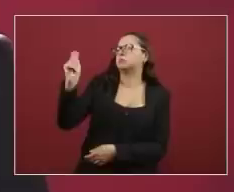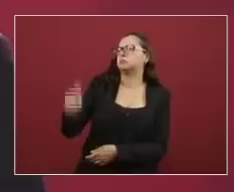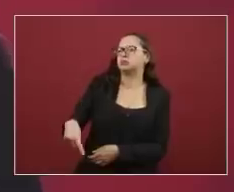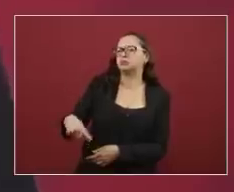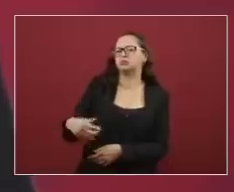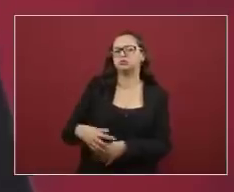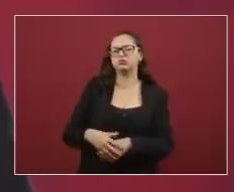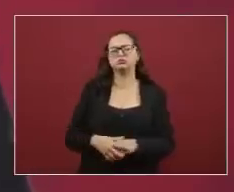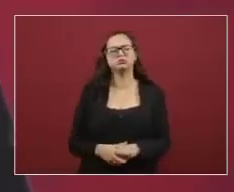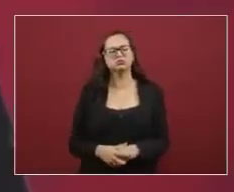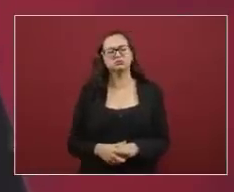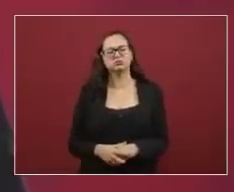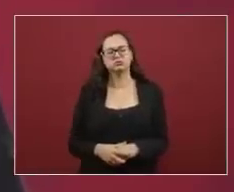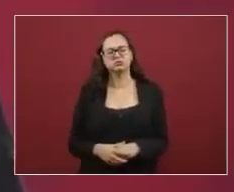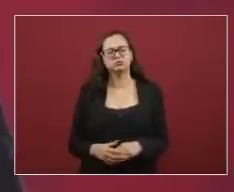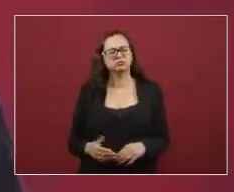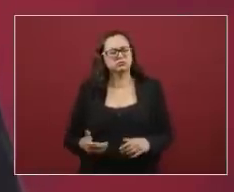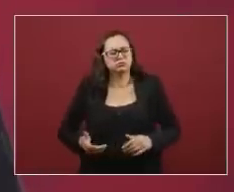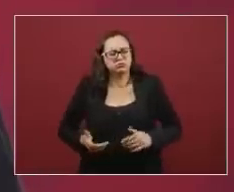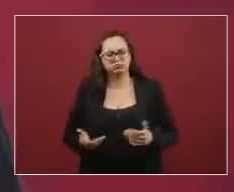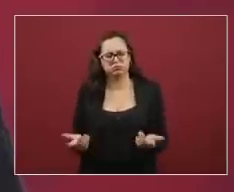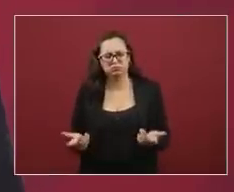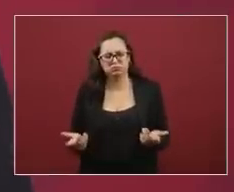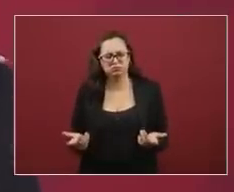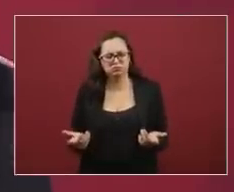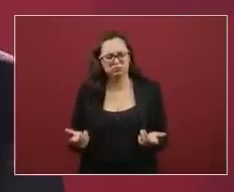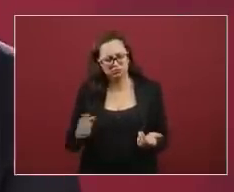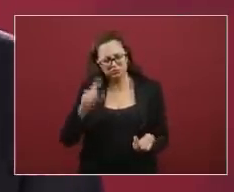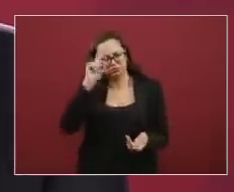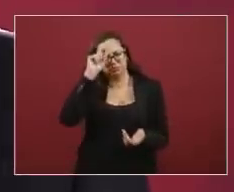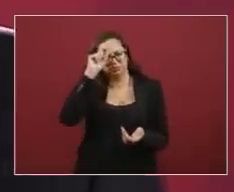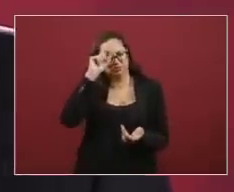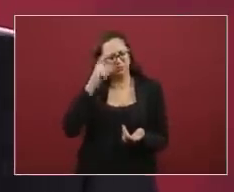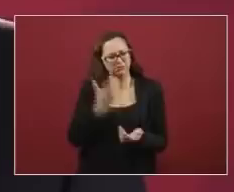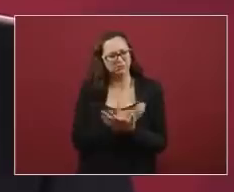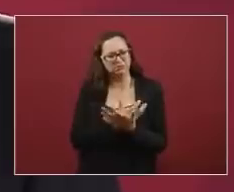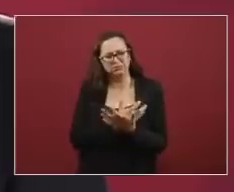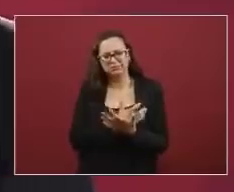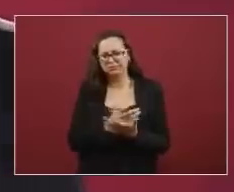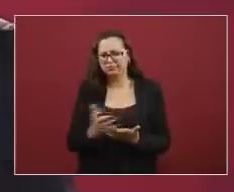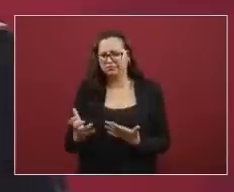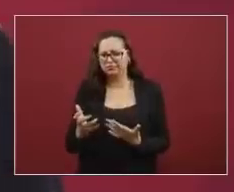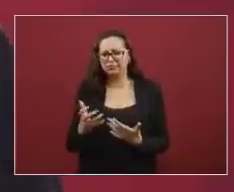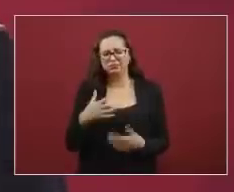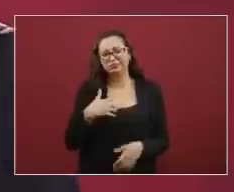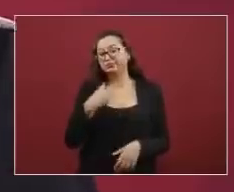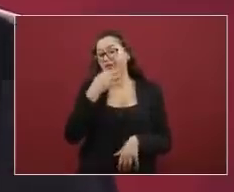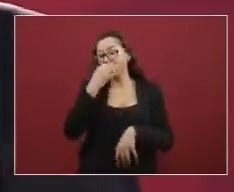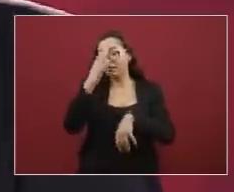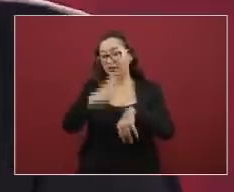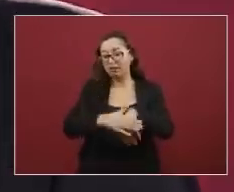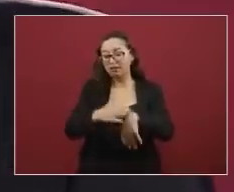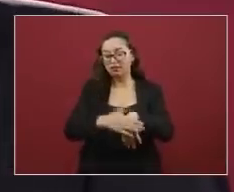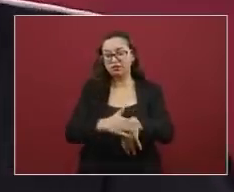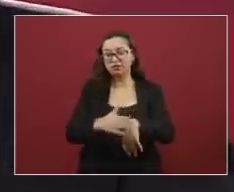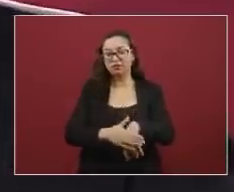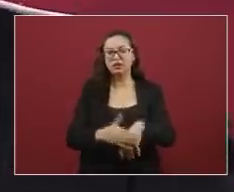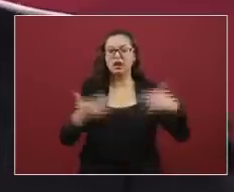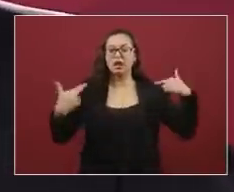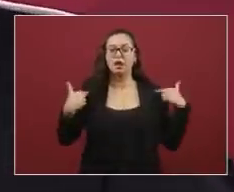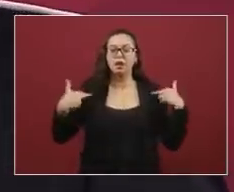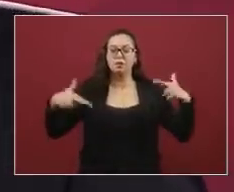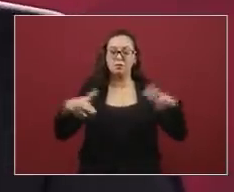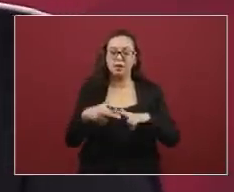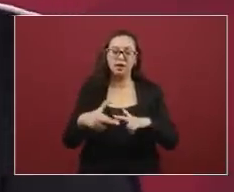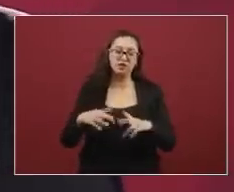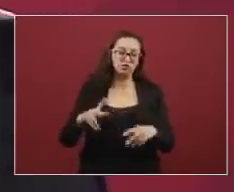Y entonces ese me parece una exageración. Entonces le quiero enviar un mensaje a todos los